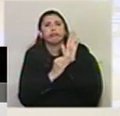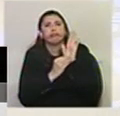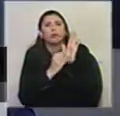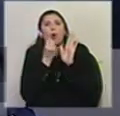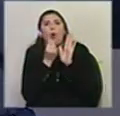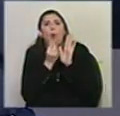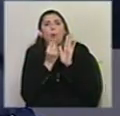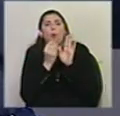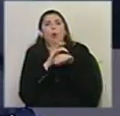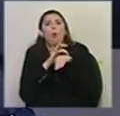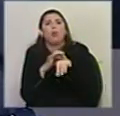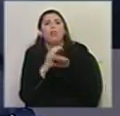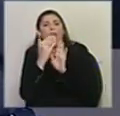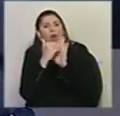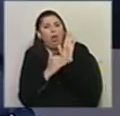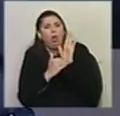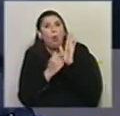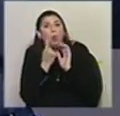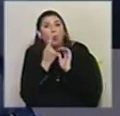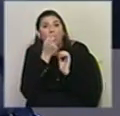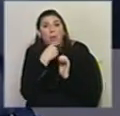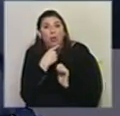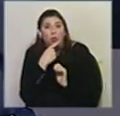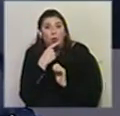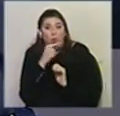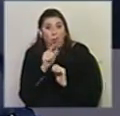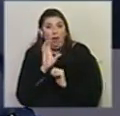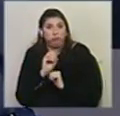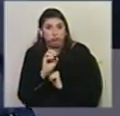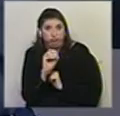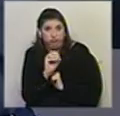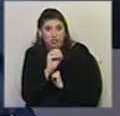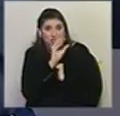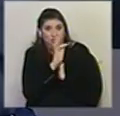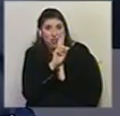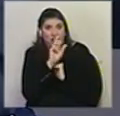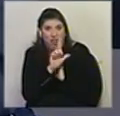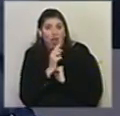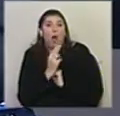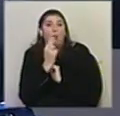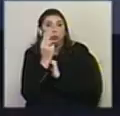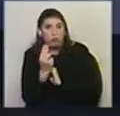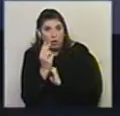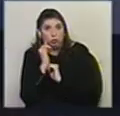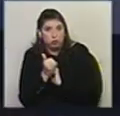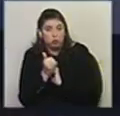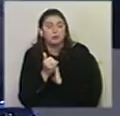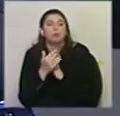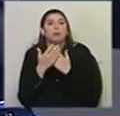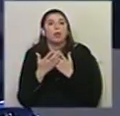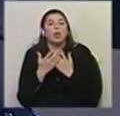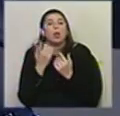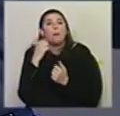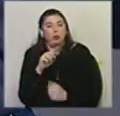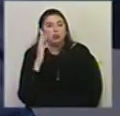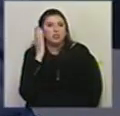Un medicamento oncológico que está validado por el Fondo Nacional de Recursos, se sabe que tiene, claro, no voy a nombrar a ninguno,